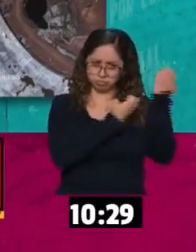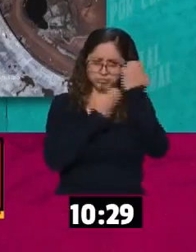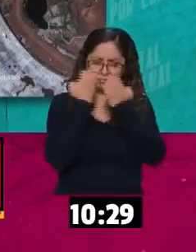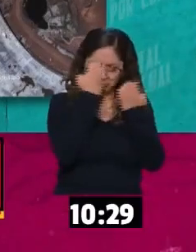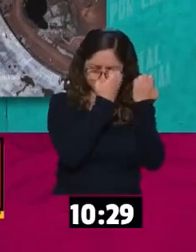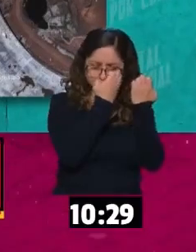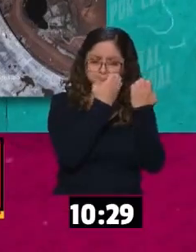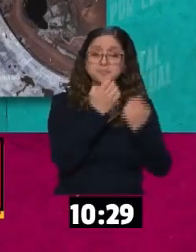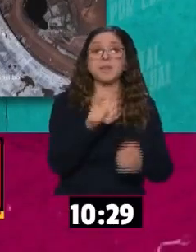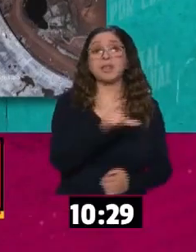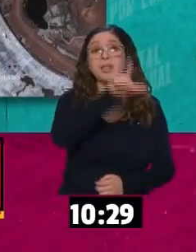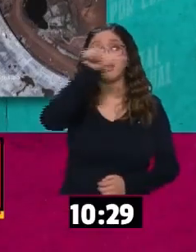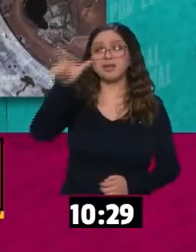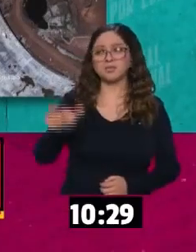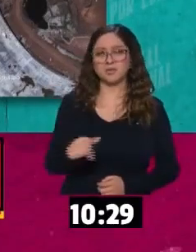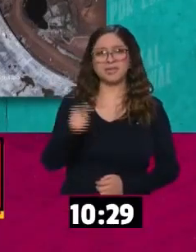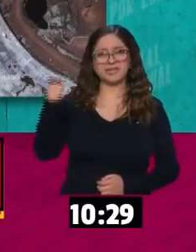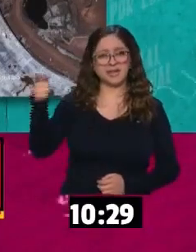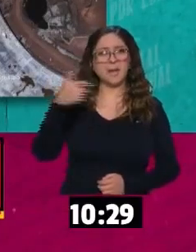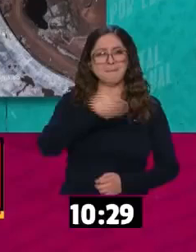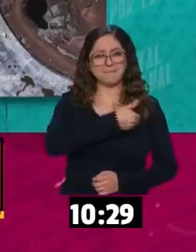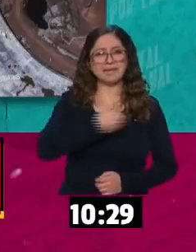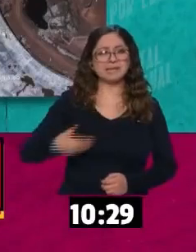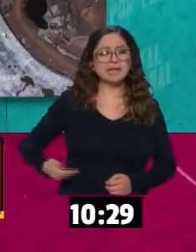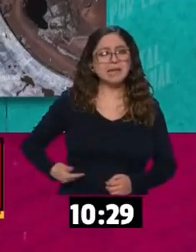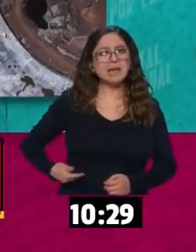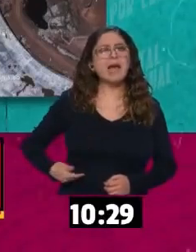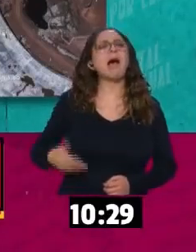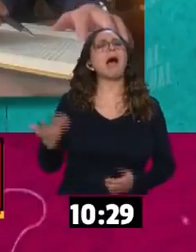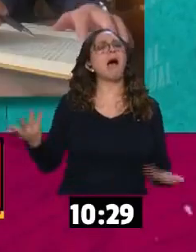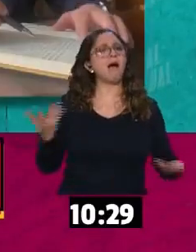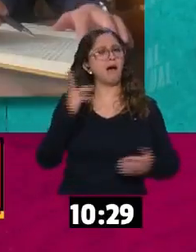presidente decidió someterlo a una consulta pública